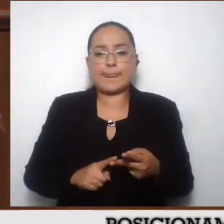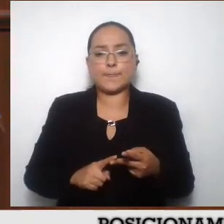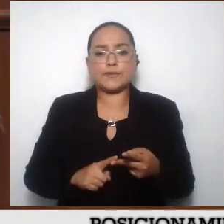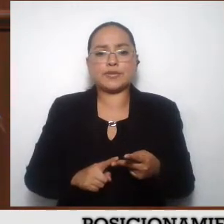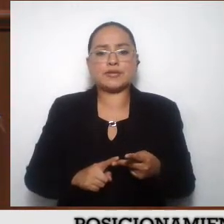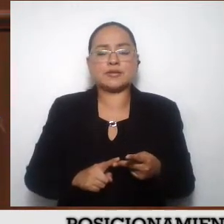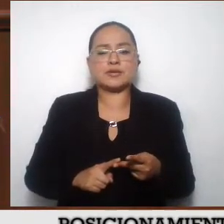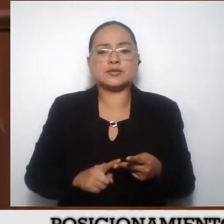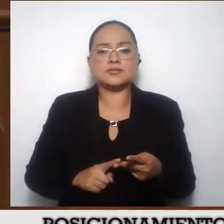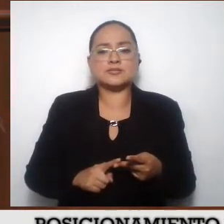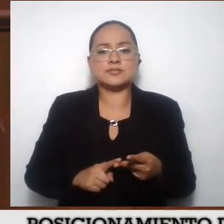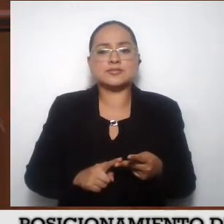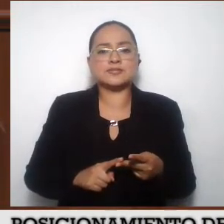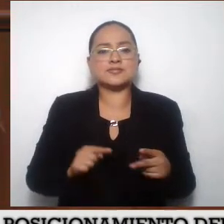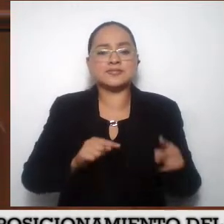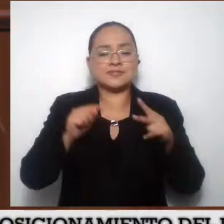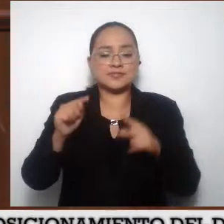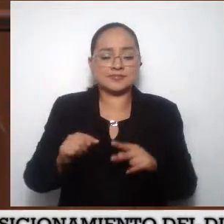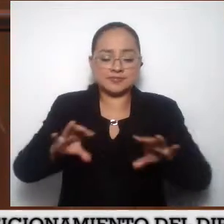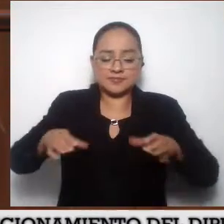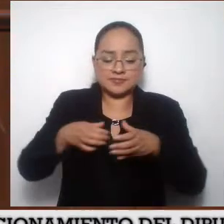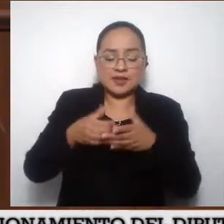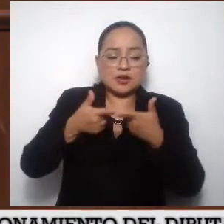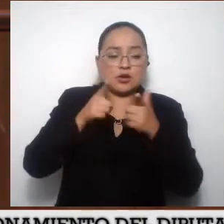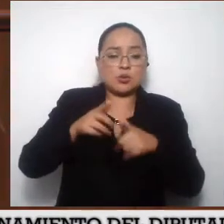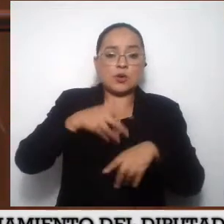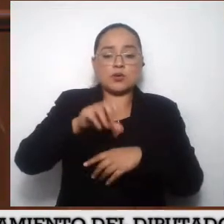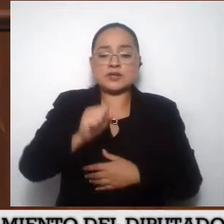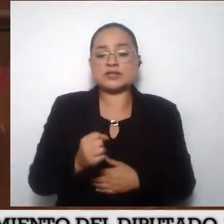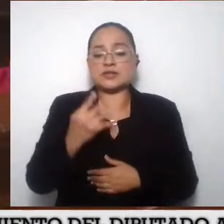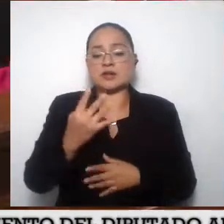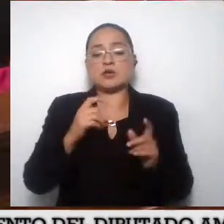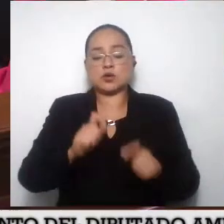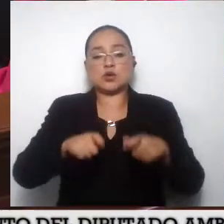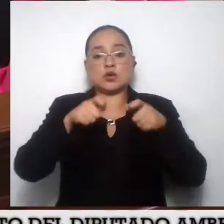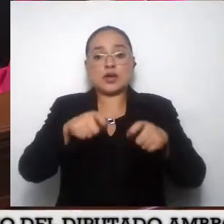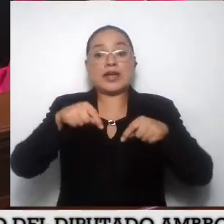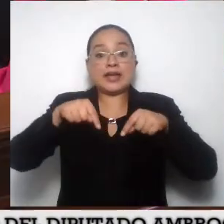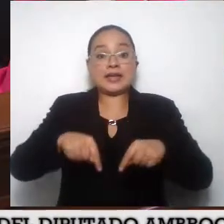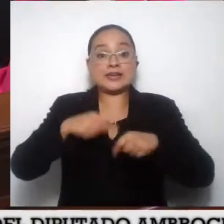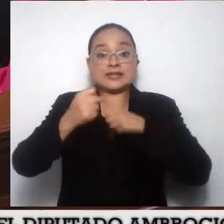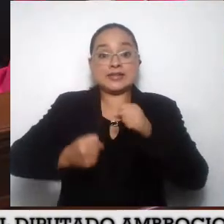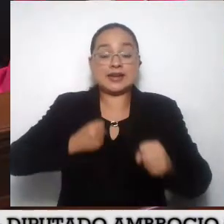que esta legislatura, en este año, antes de concluirlo,